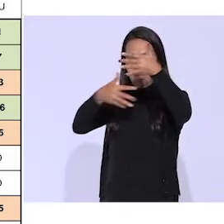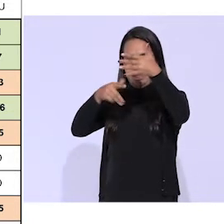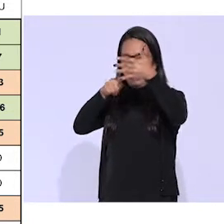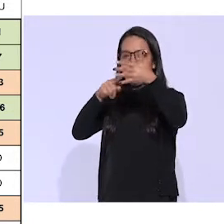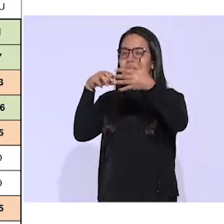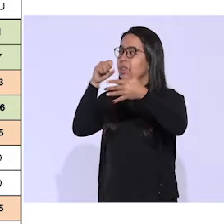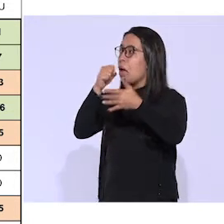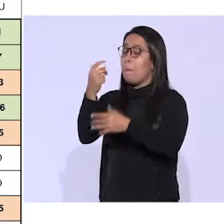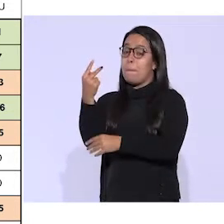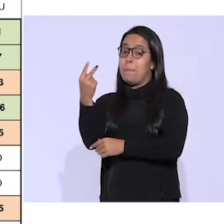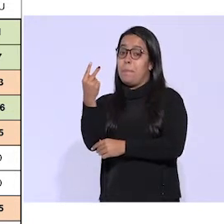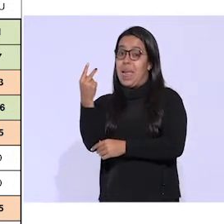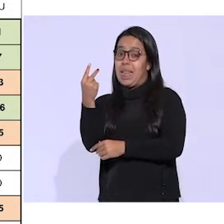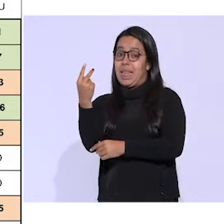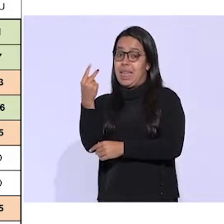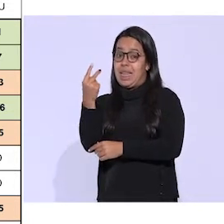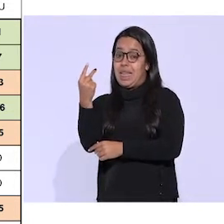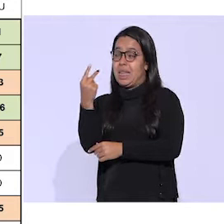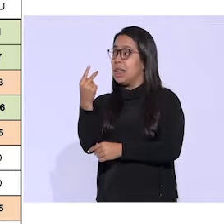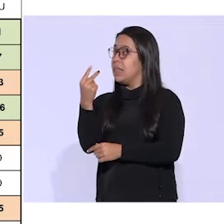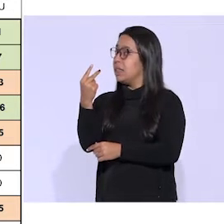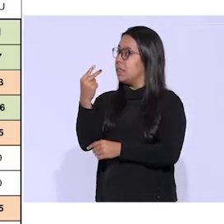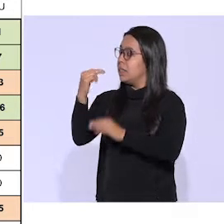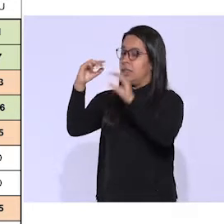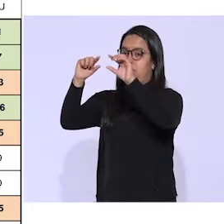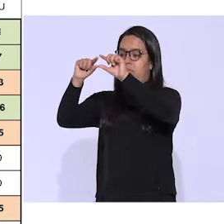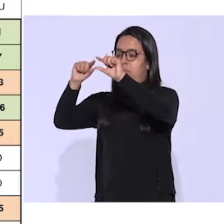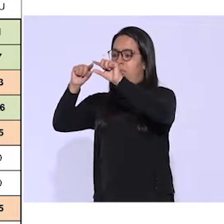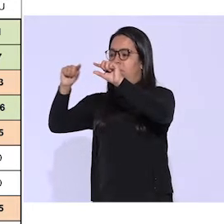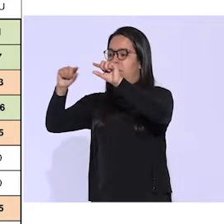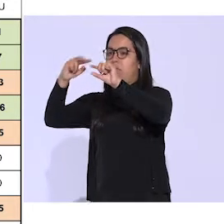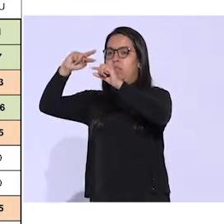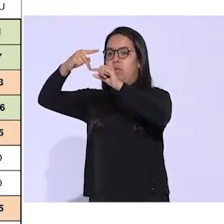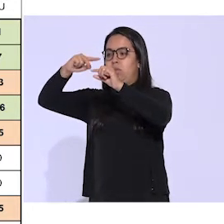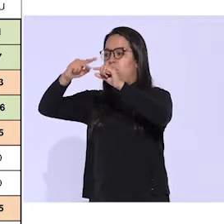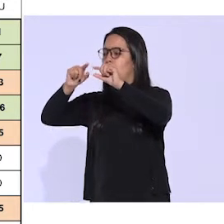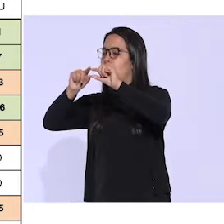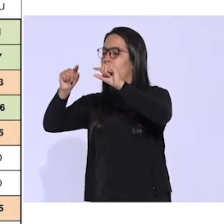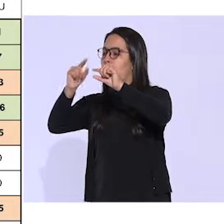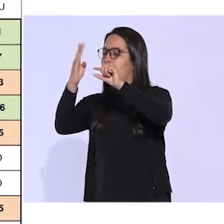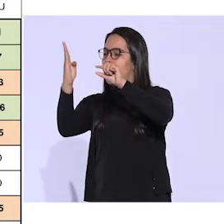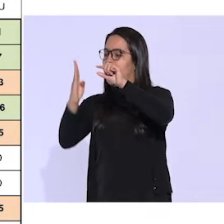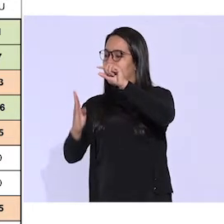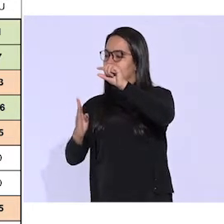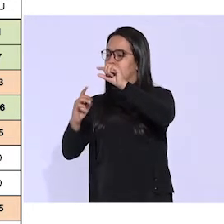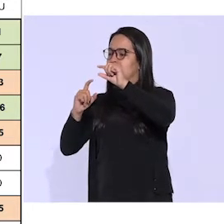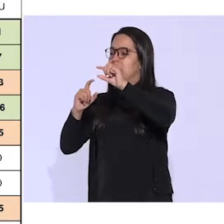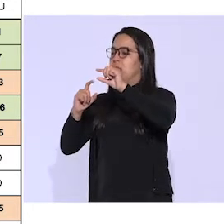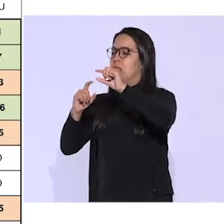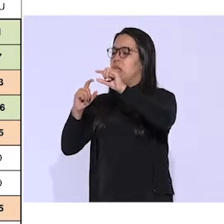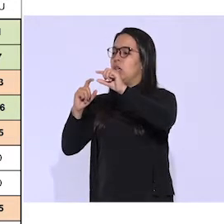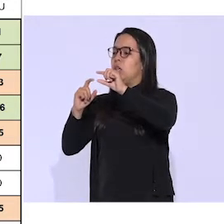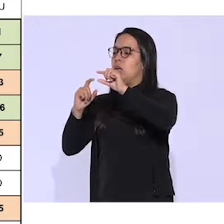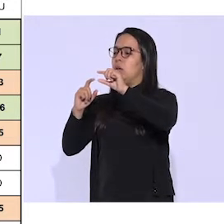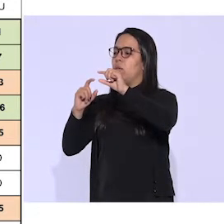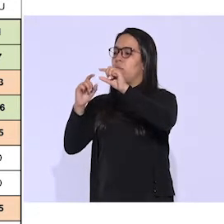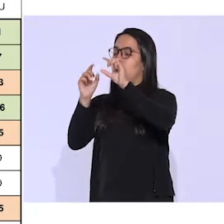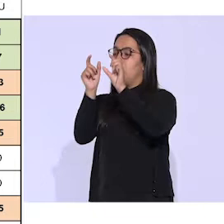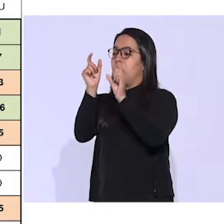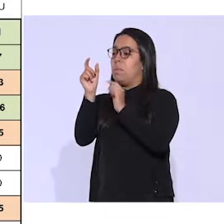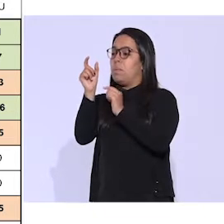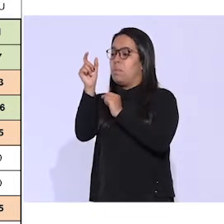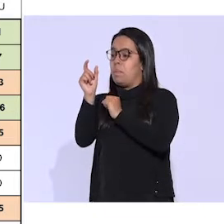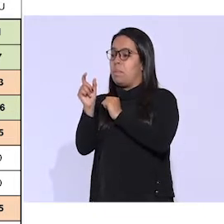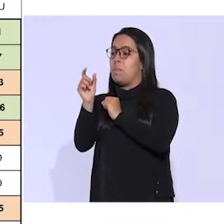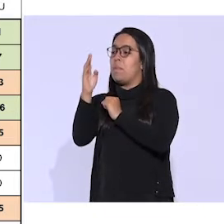los que están en verde, que es la segunda fila por abajo, pues son Brasil, Colombia, República Dominicana, Perú